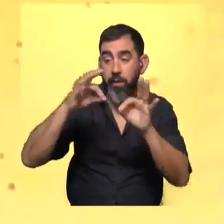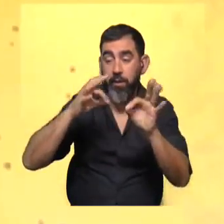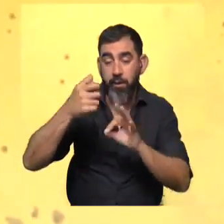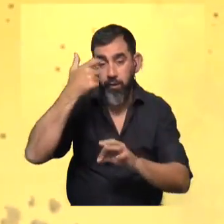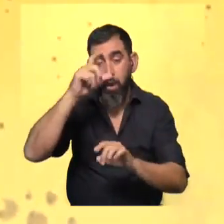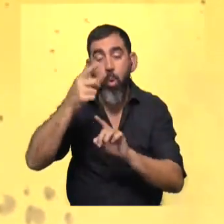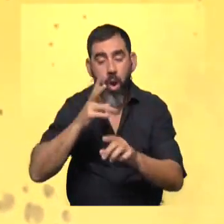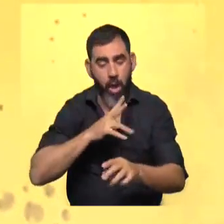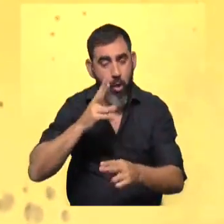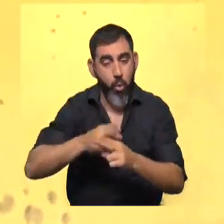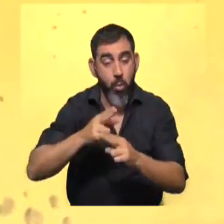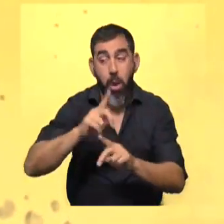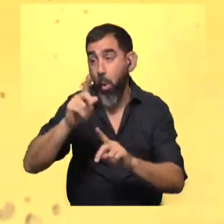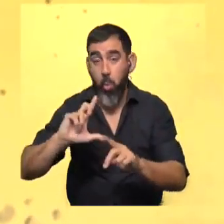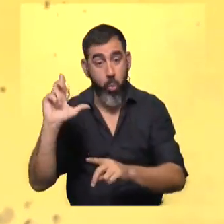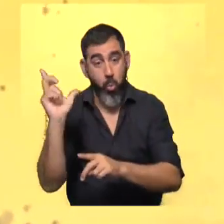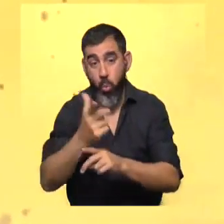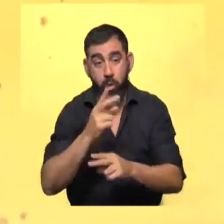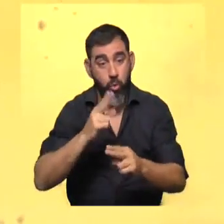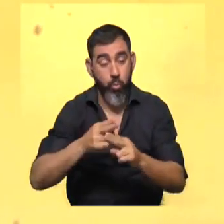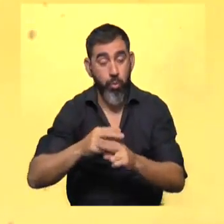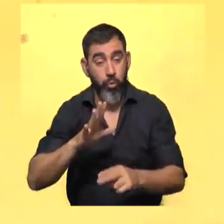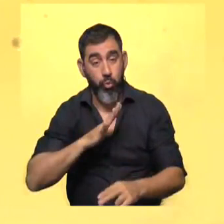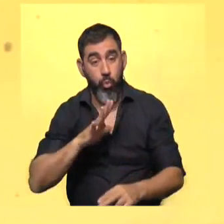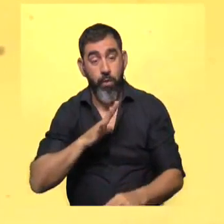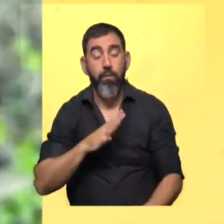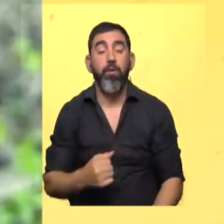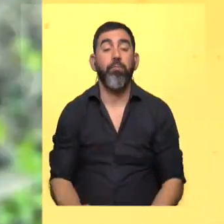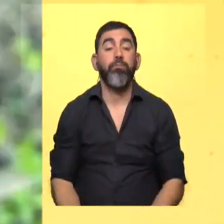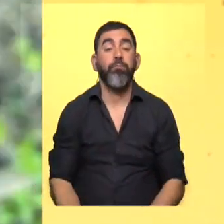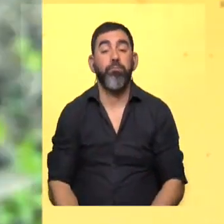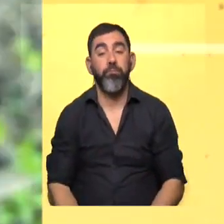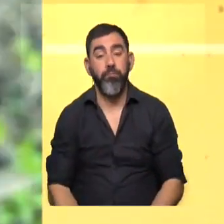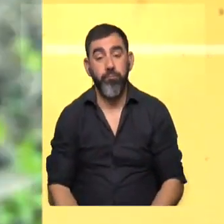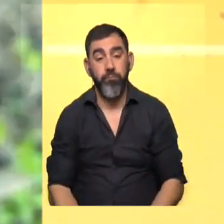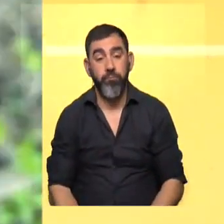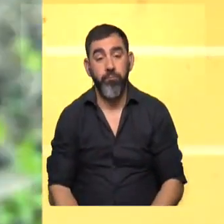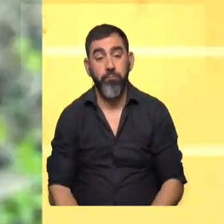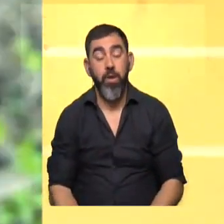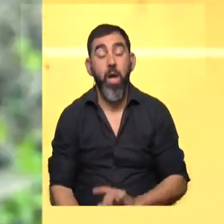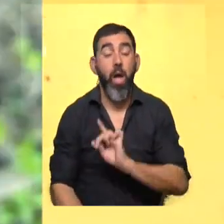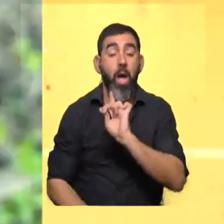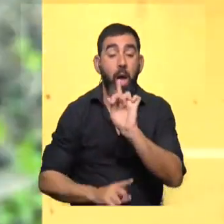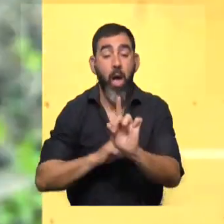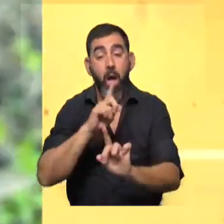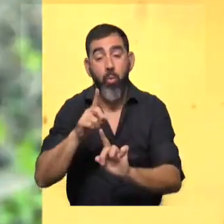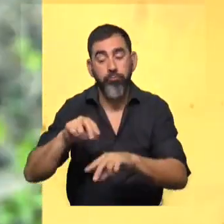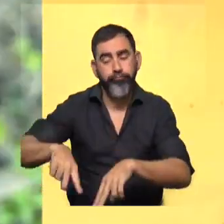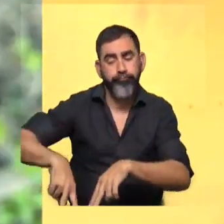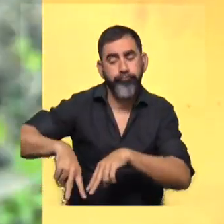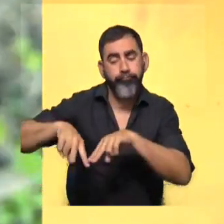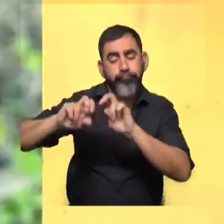nombre científico, típicamente. Bueno, hay algunas que todavía no han pasado descripción formal. Algunas de ellas venían siendo